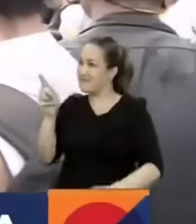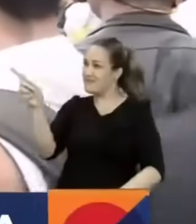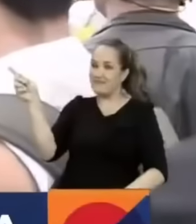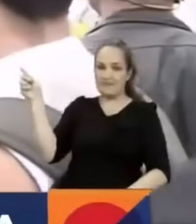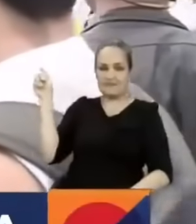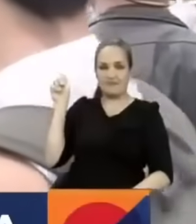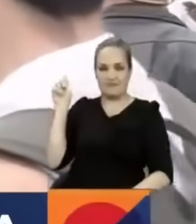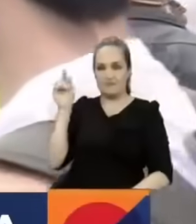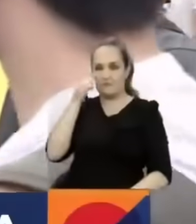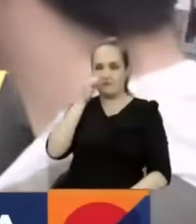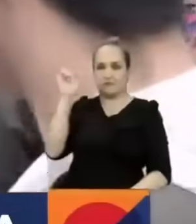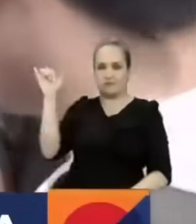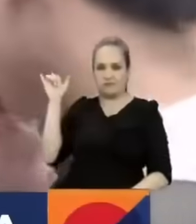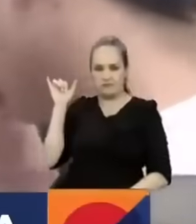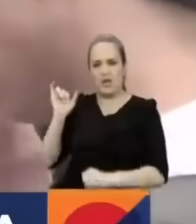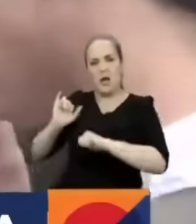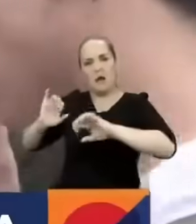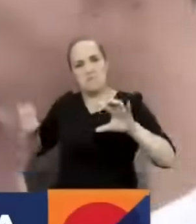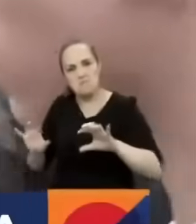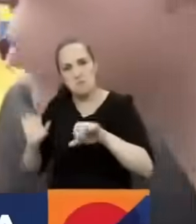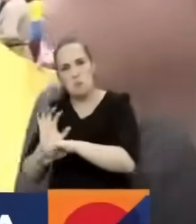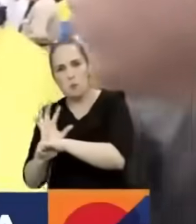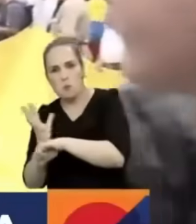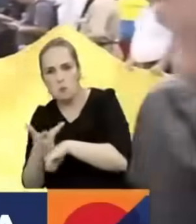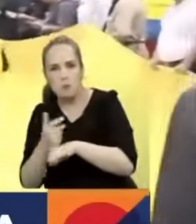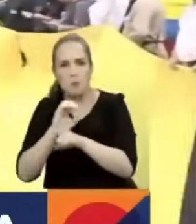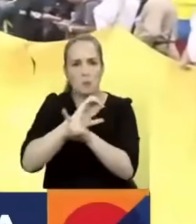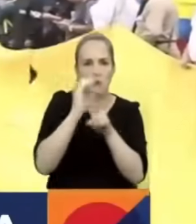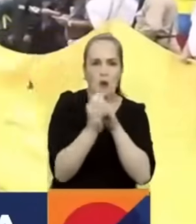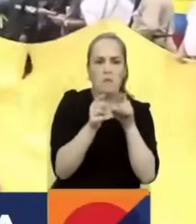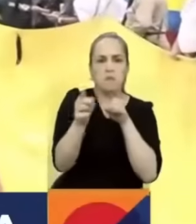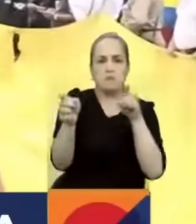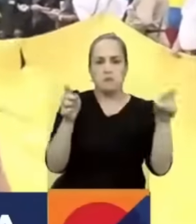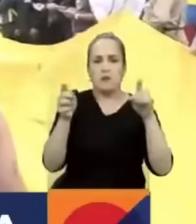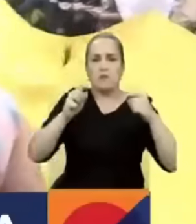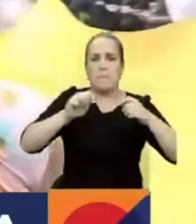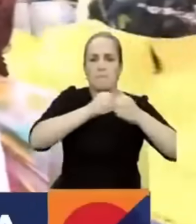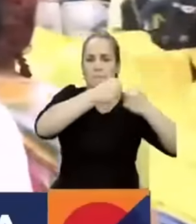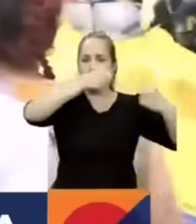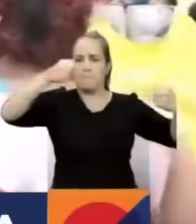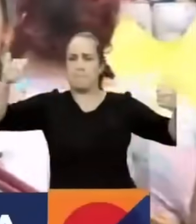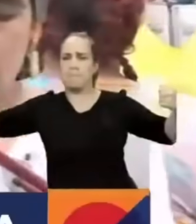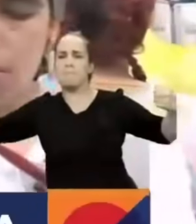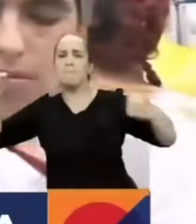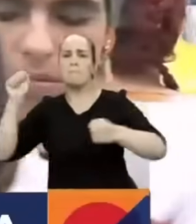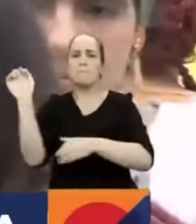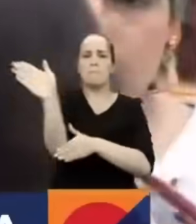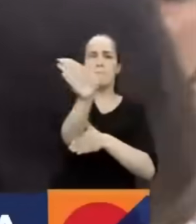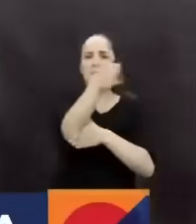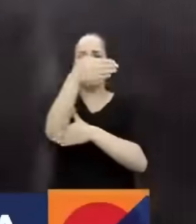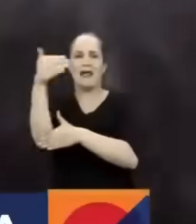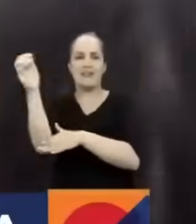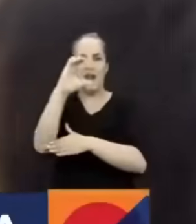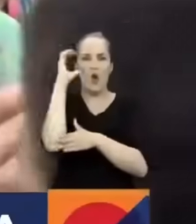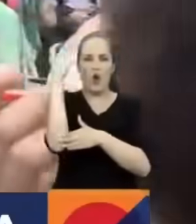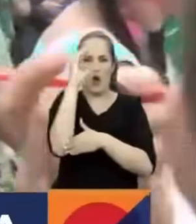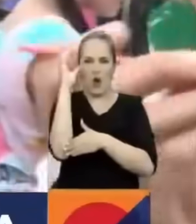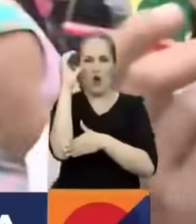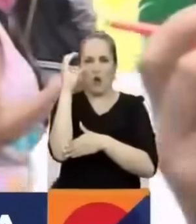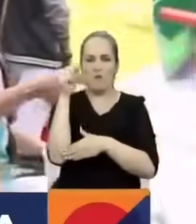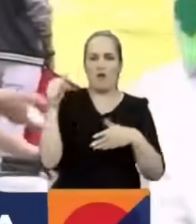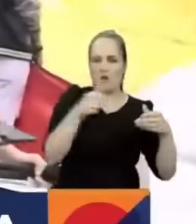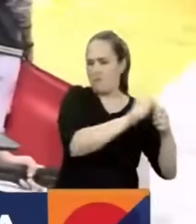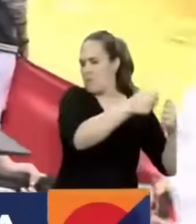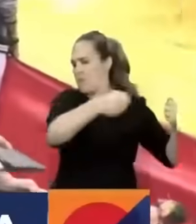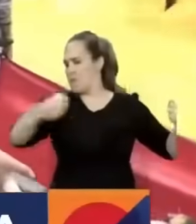a través de eventos culturales y extendiendo una muy larga bandera de la tricolor, es como se vive a esta hora